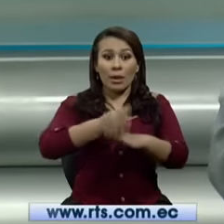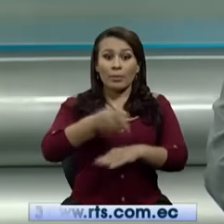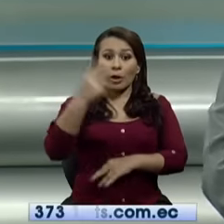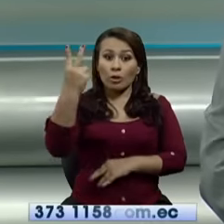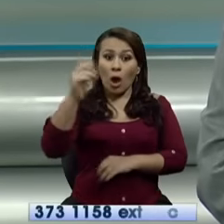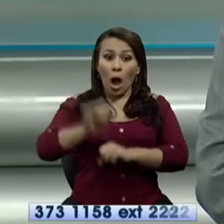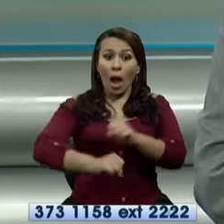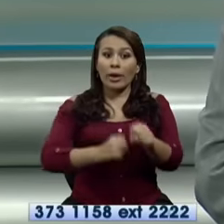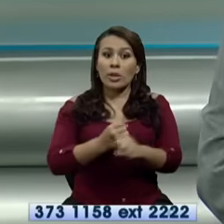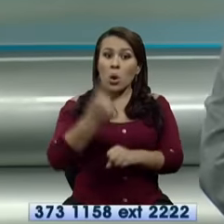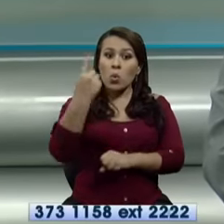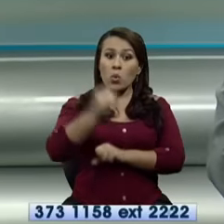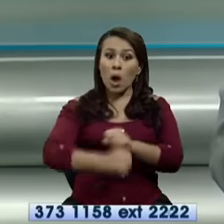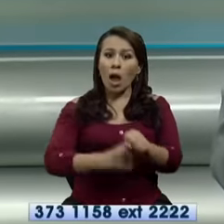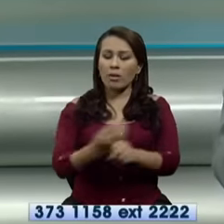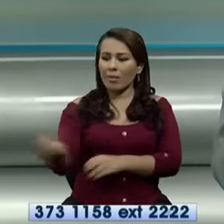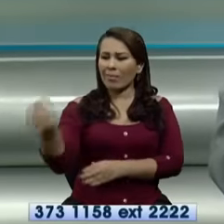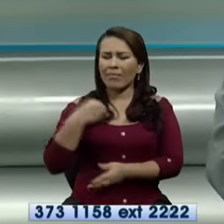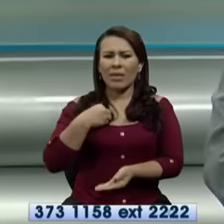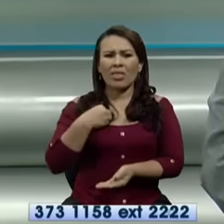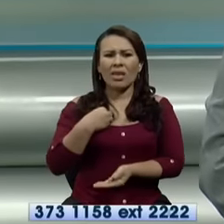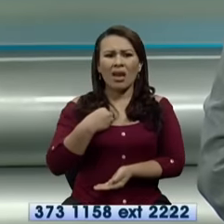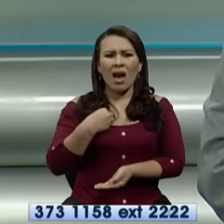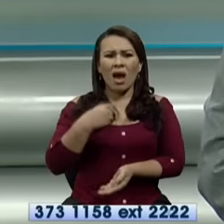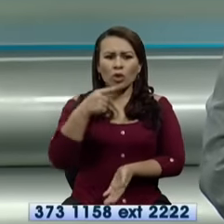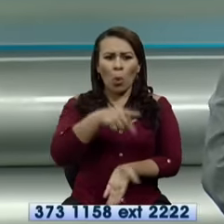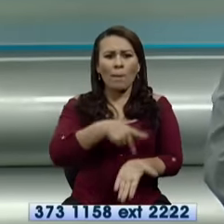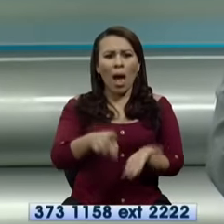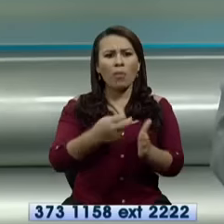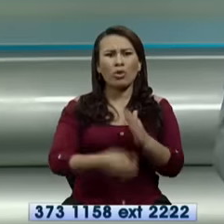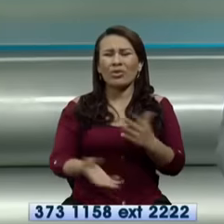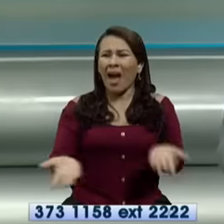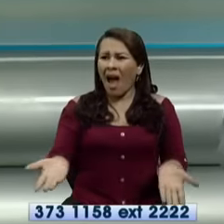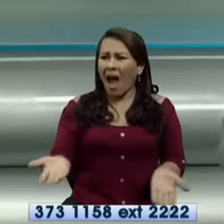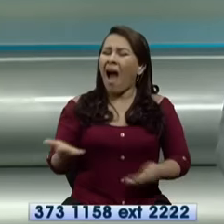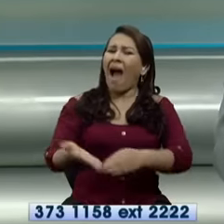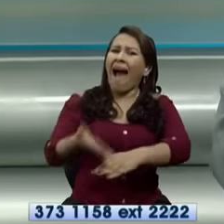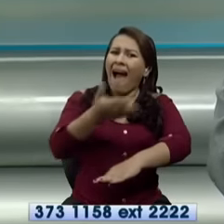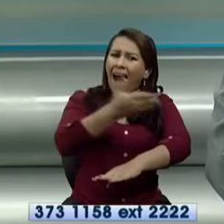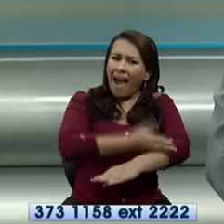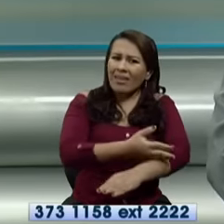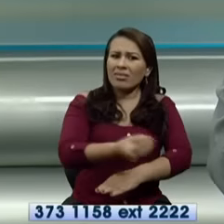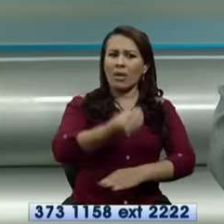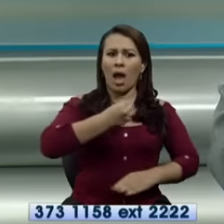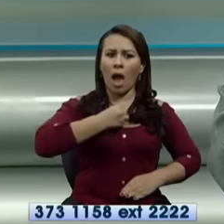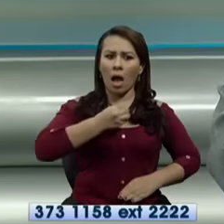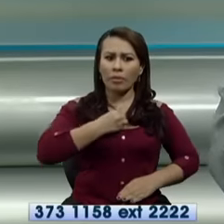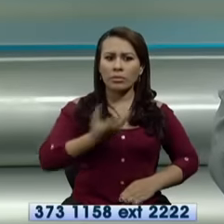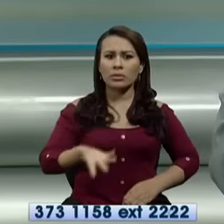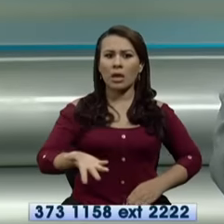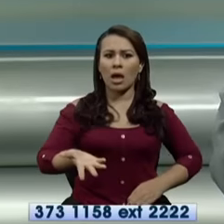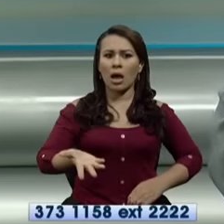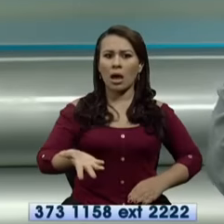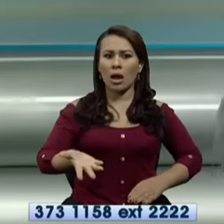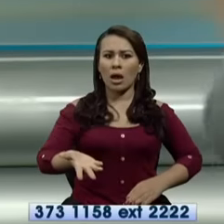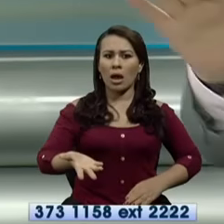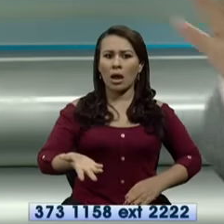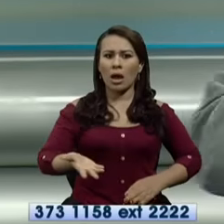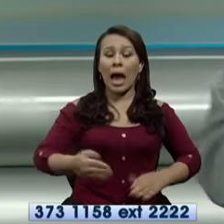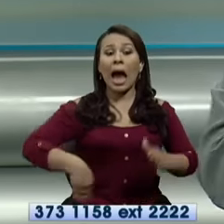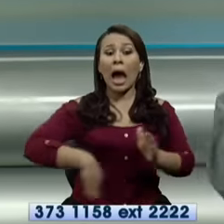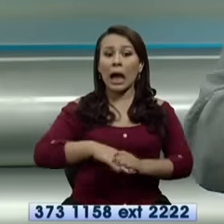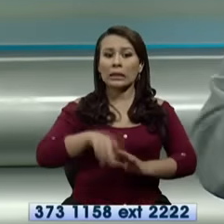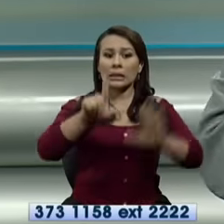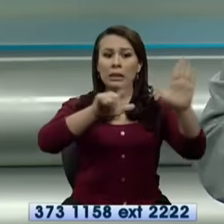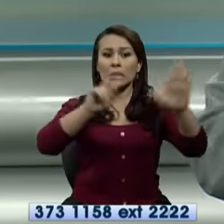años o de un año me notifiquen una una sanción que debe por ley ser notificada en 72 horas no importa